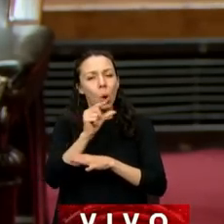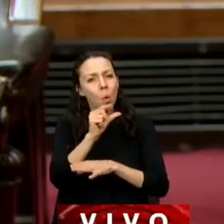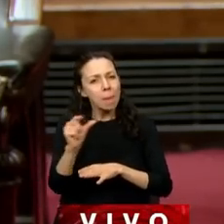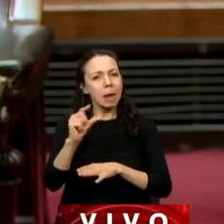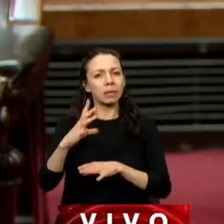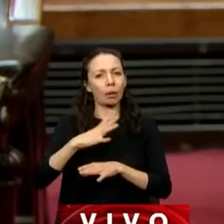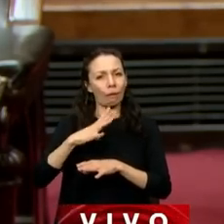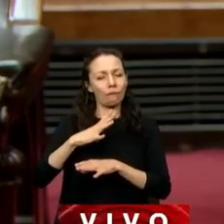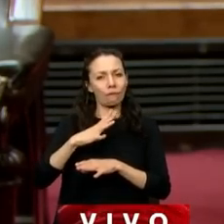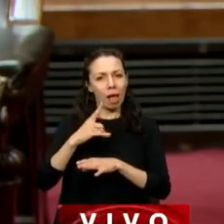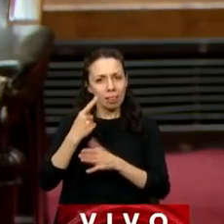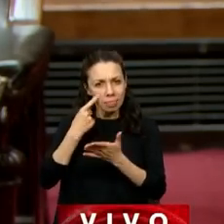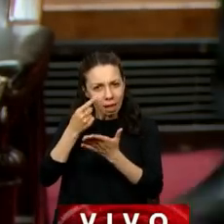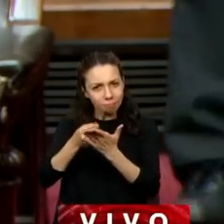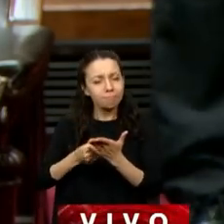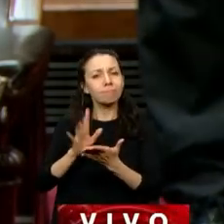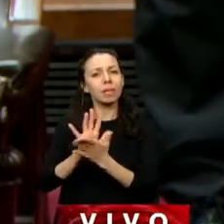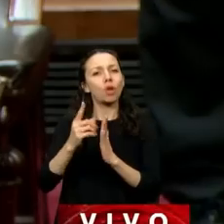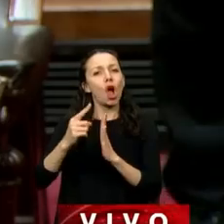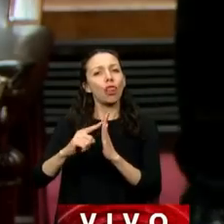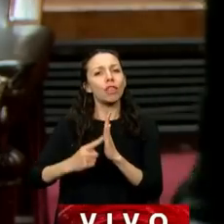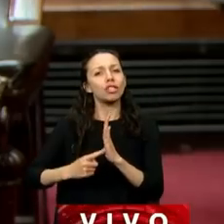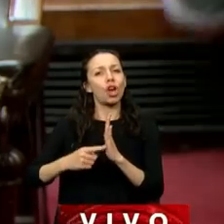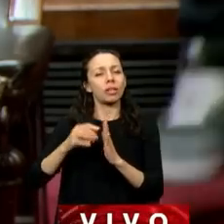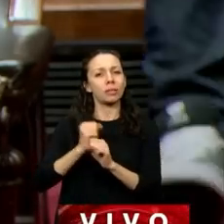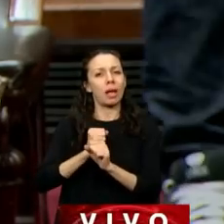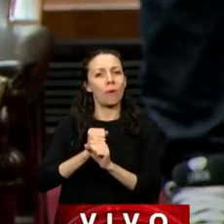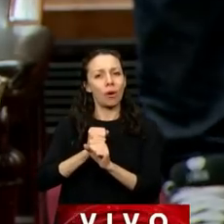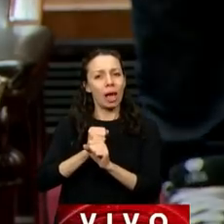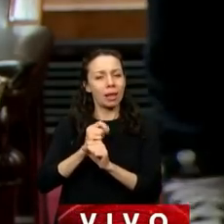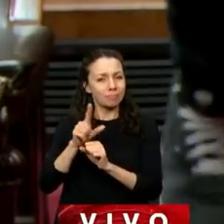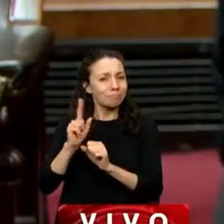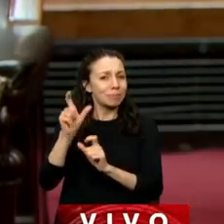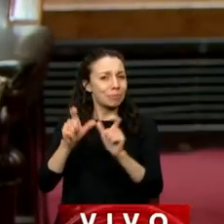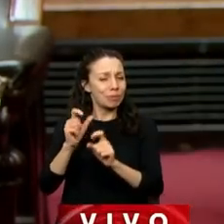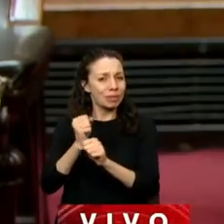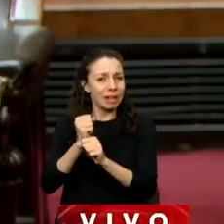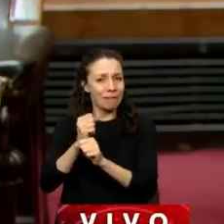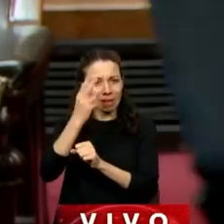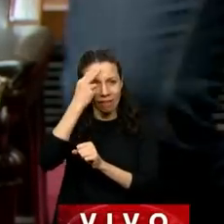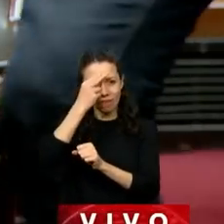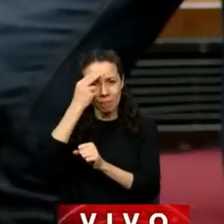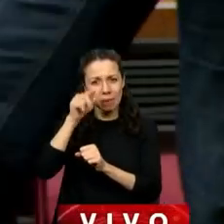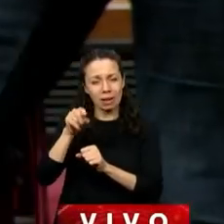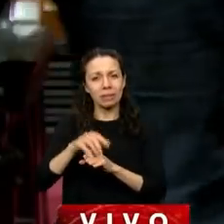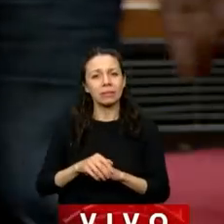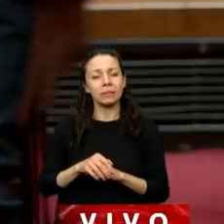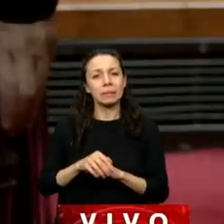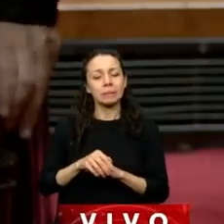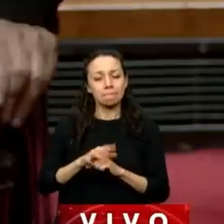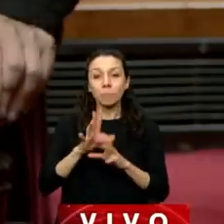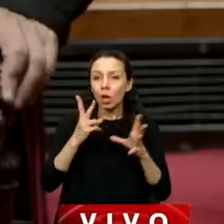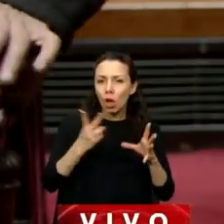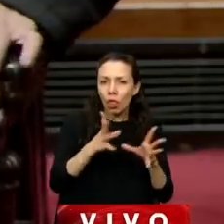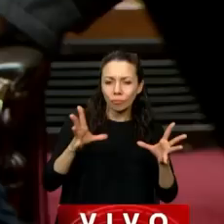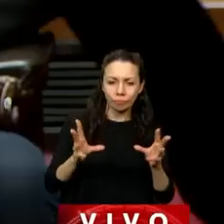en consideración, que son todas las condiciones laborales de nuestros compañeros y nuestras compañeras enfermeras. Digo, este paquete son